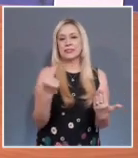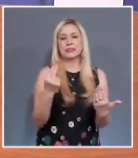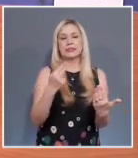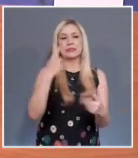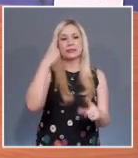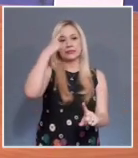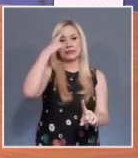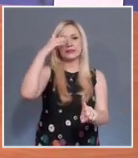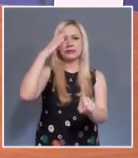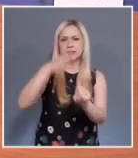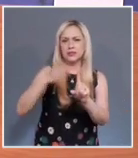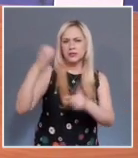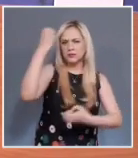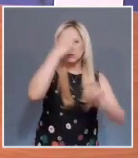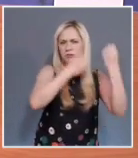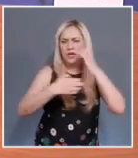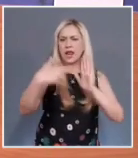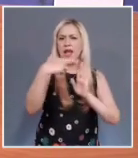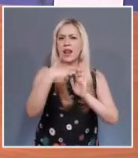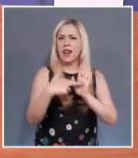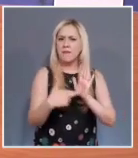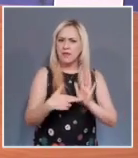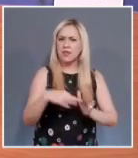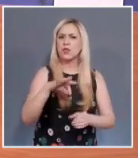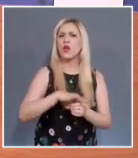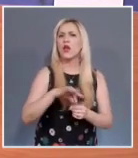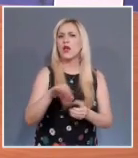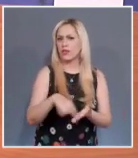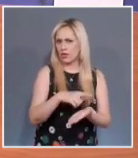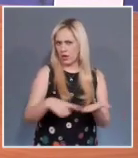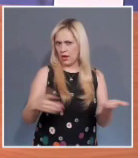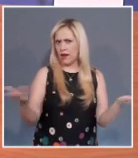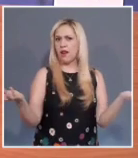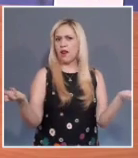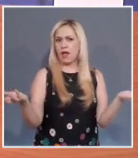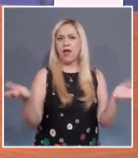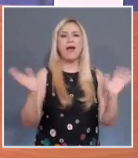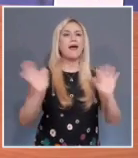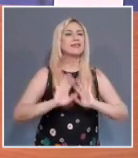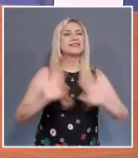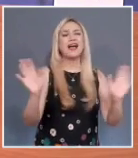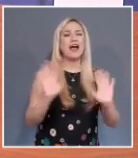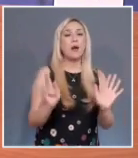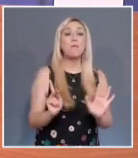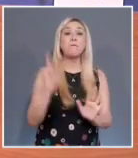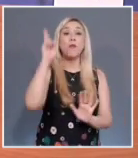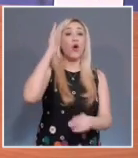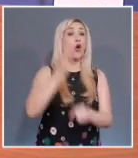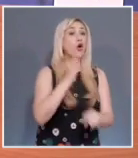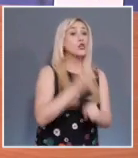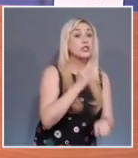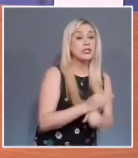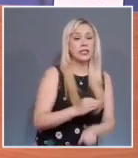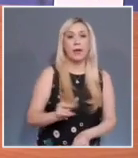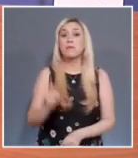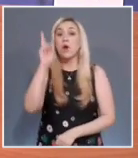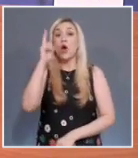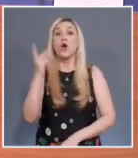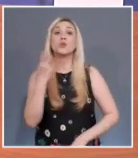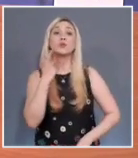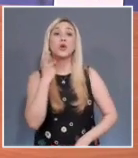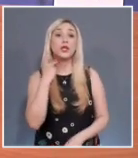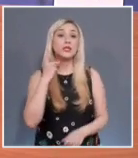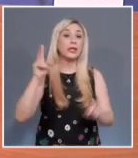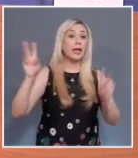las reglas electorales, ya no en temas de coyuntura, ya no en temas de política, viendo que quizá